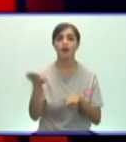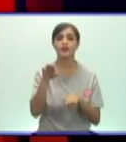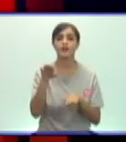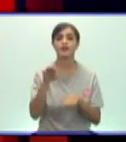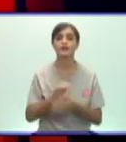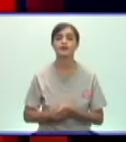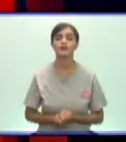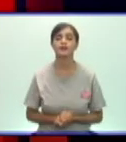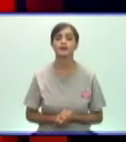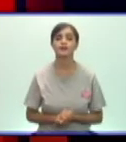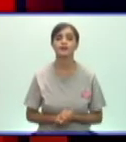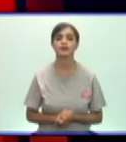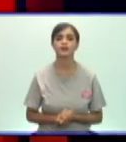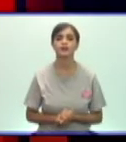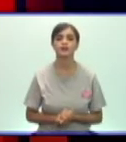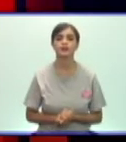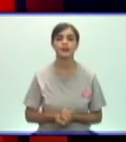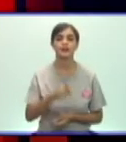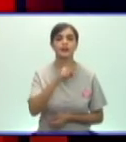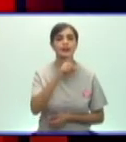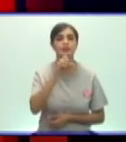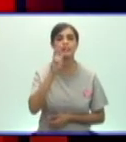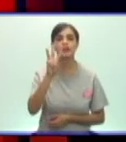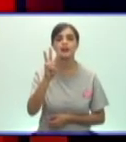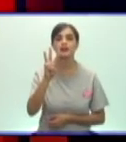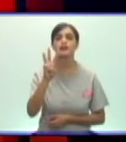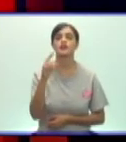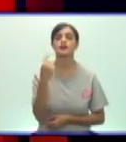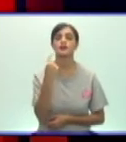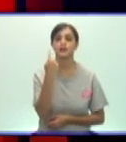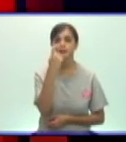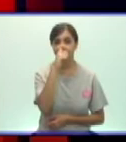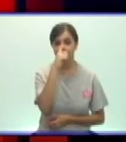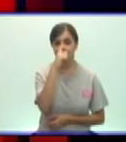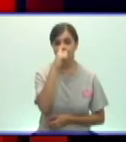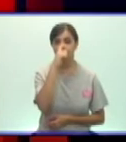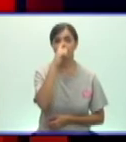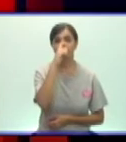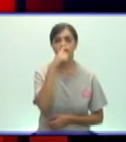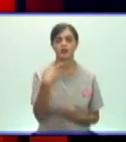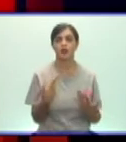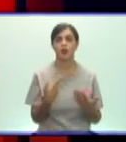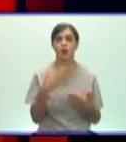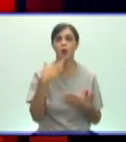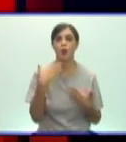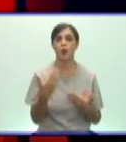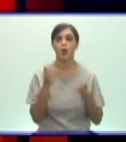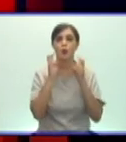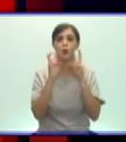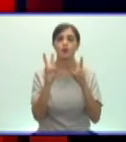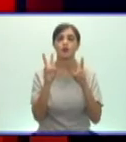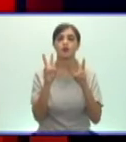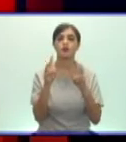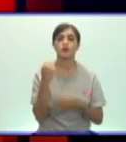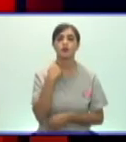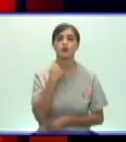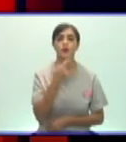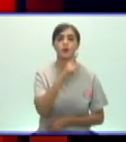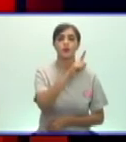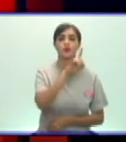años, que fue reflejando en su diario personal cuáles fueron sus vivencias durante los años de 1942